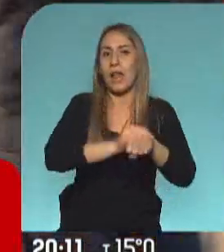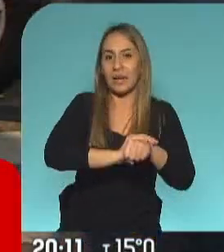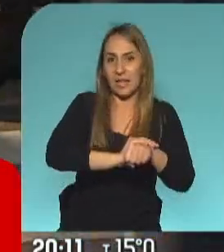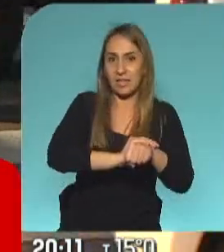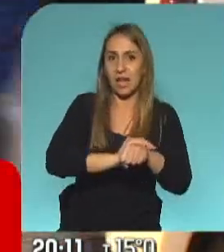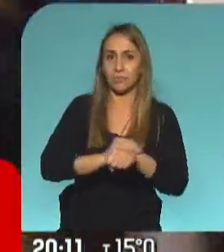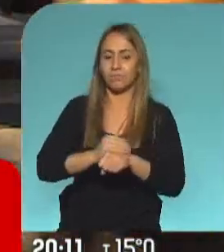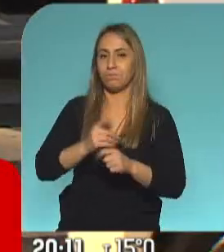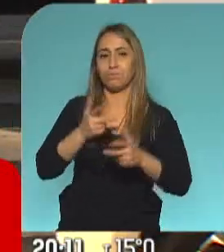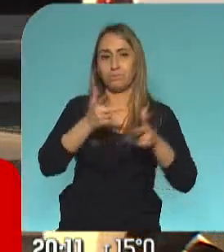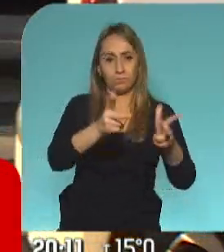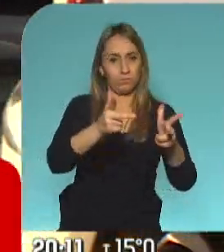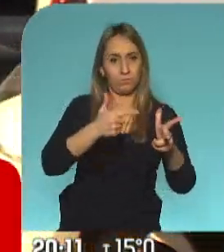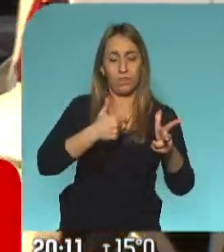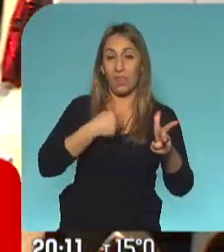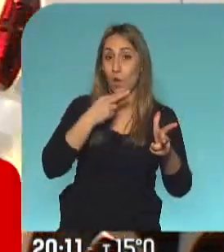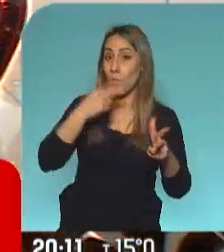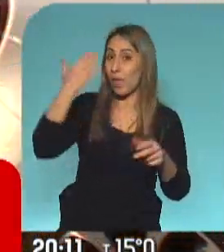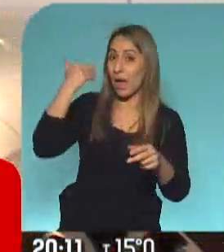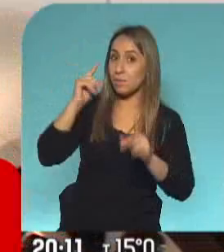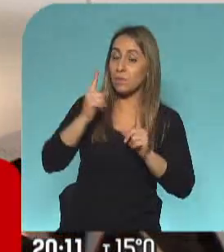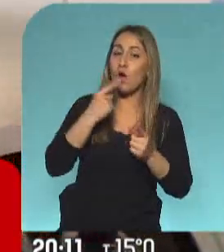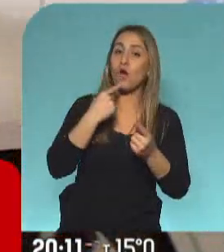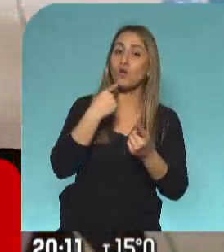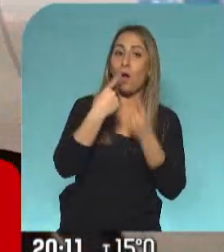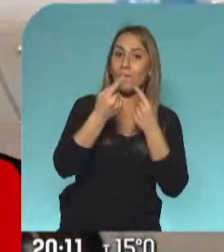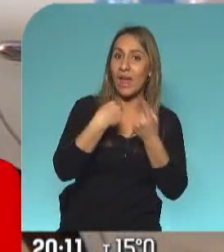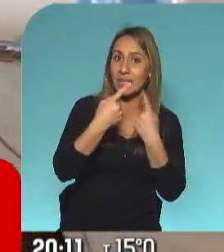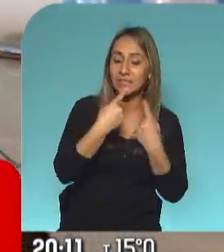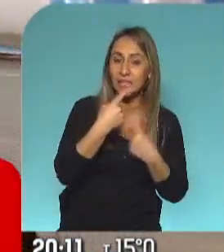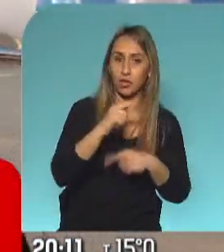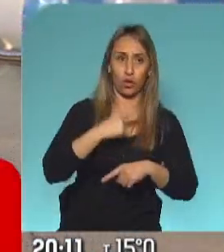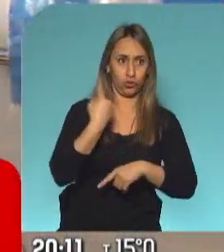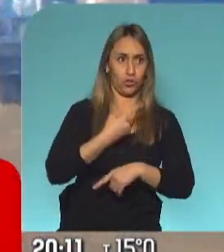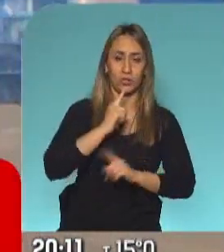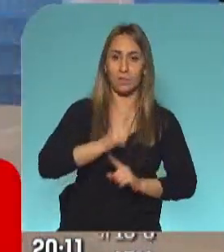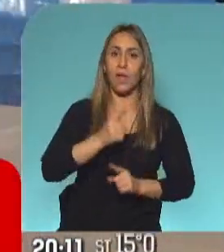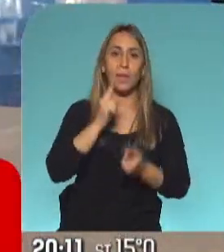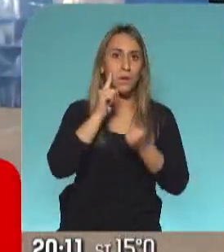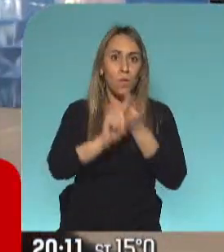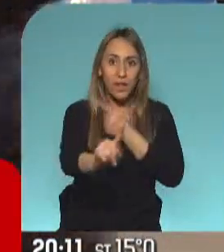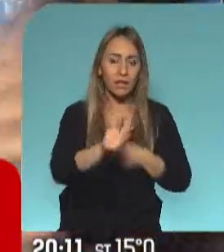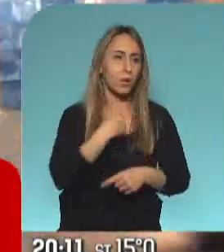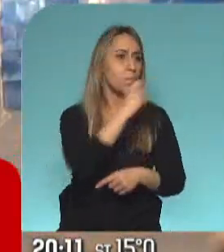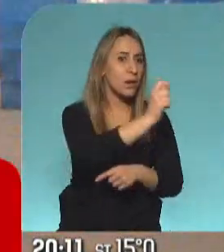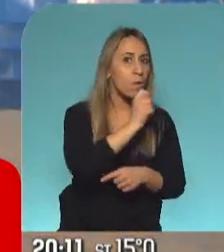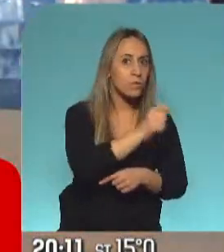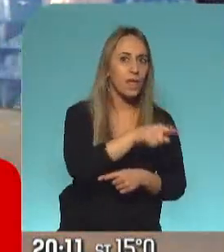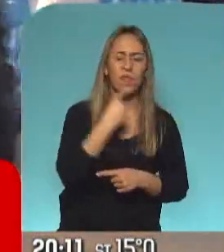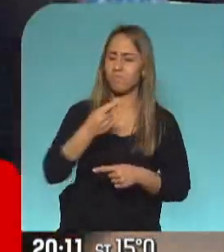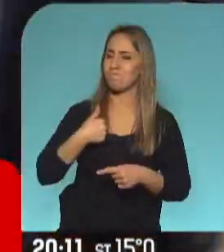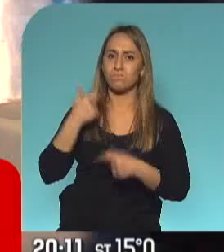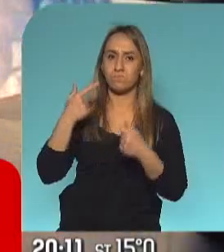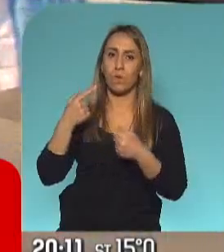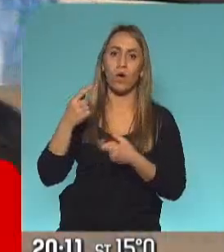se separó desde el viernes en aquella conferencia de prensa y con nosotros en vivo aquí en Televisión Pública Noticias hasta hoy, varias veces